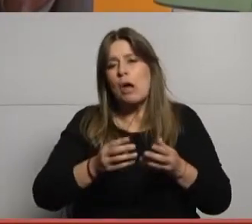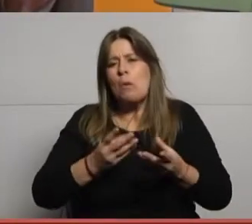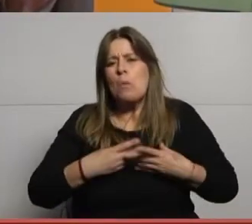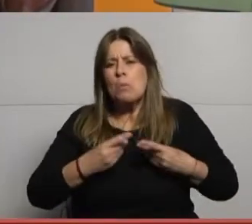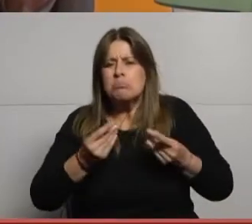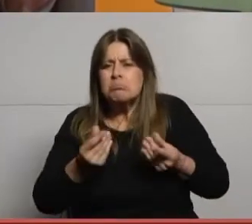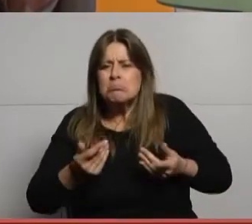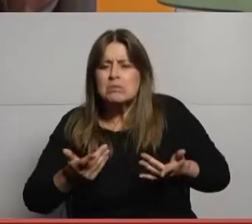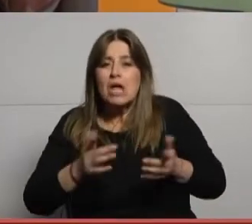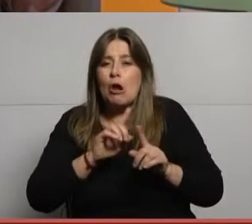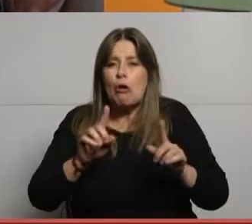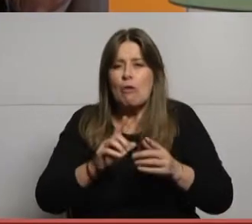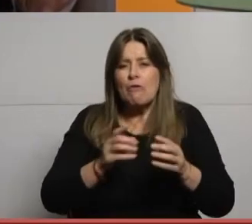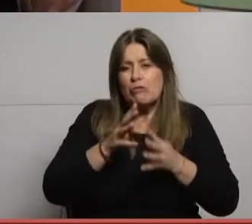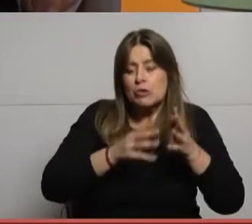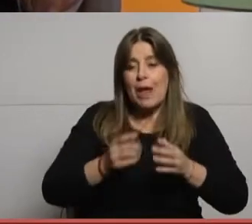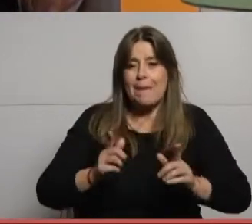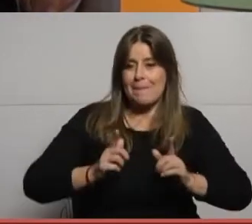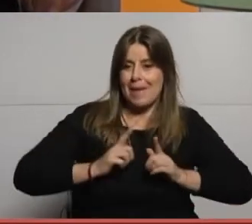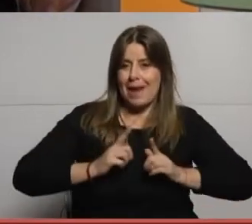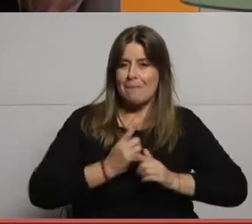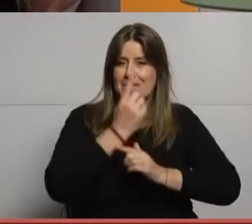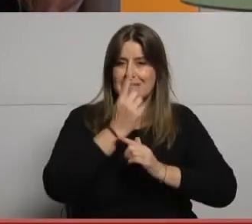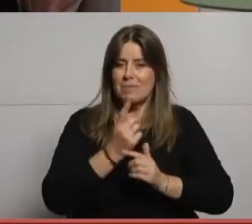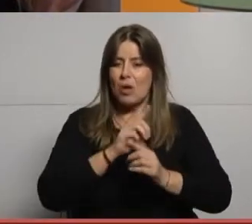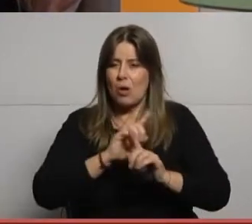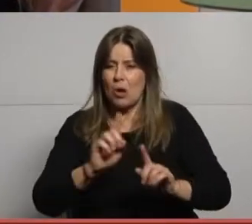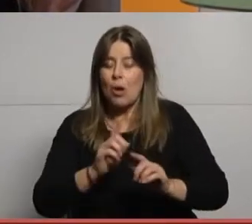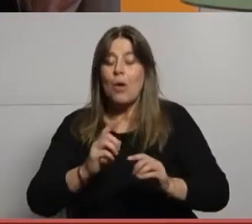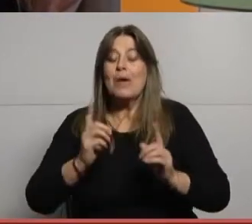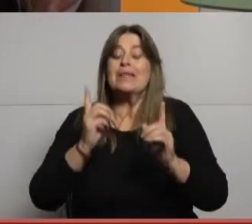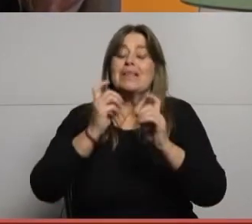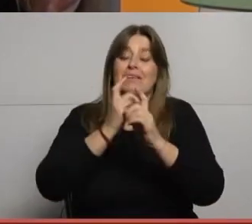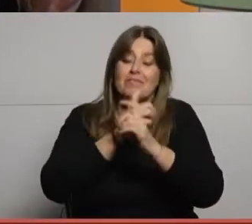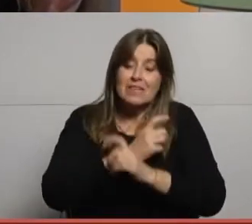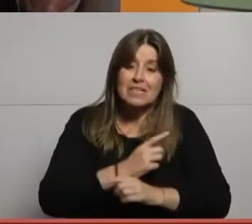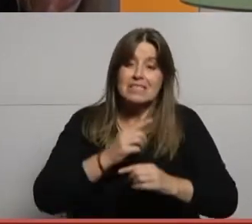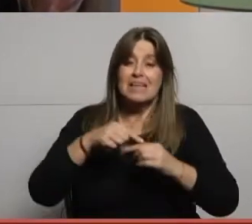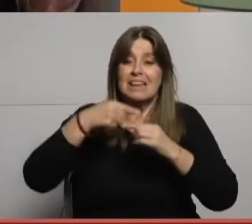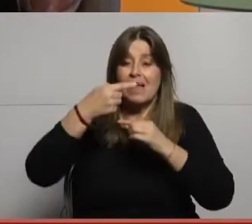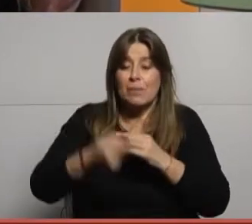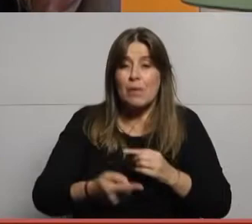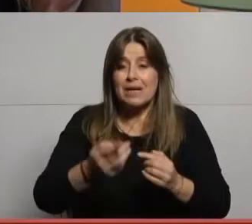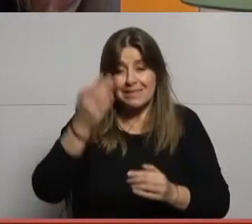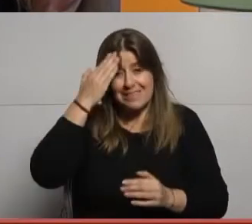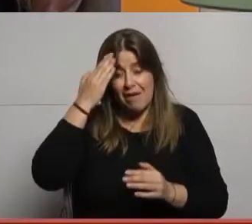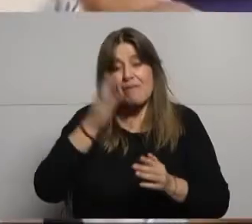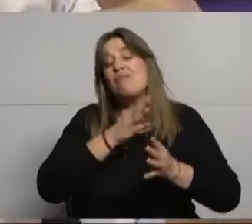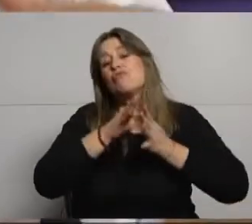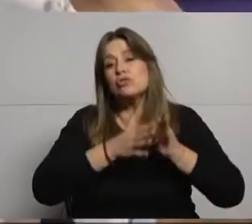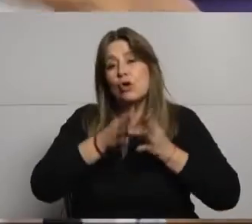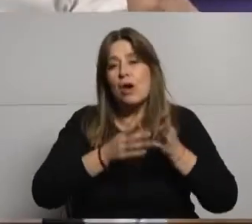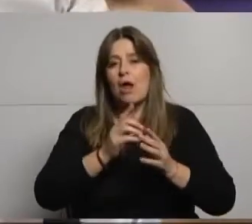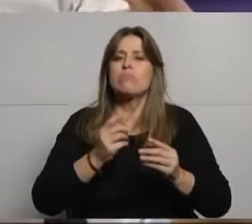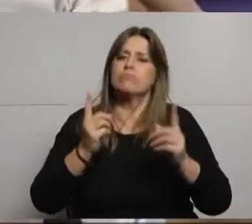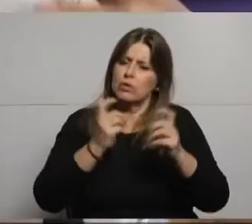intuitiva, es decir, no funciona de las formas que uno esperaría inicialmente y eso a veces nos cuesta, incluso después de que ya sabemos cómo funciona, igual